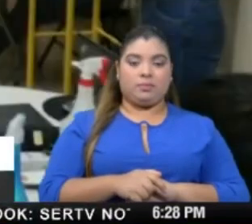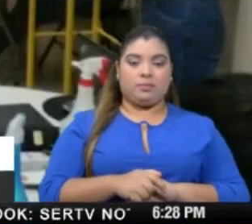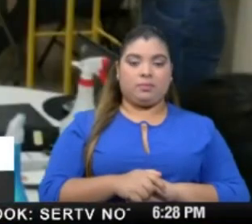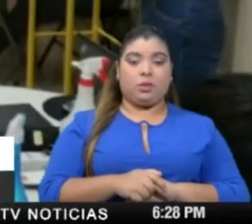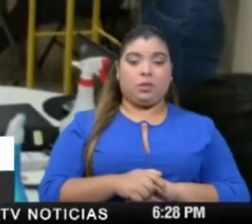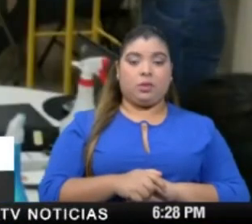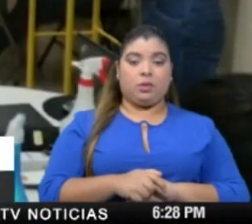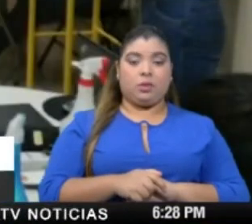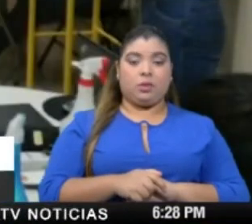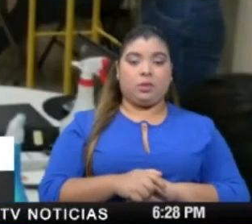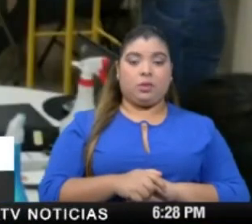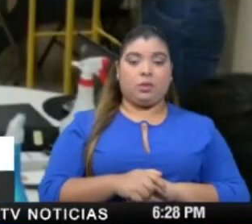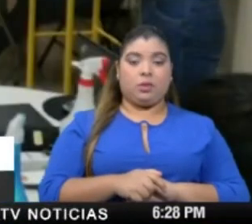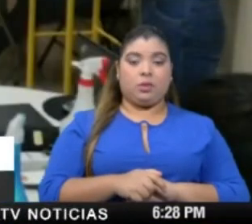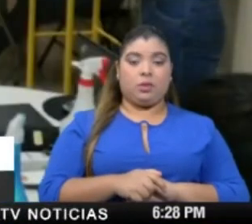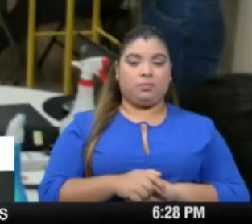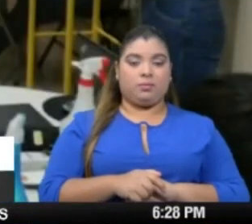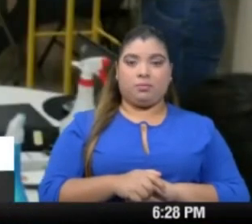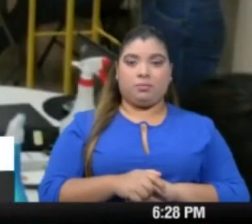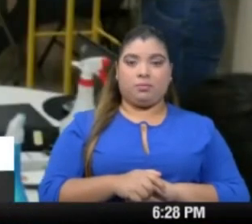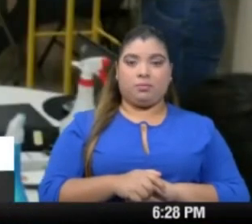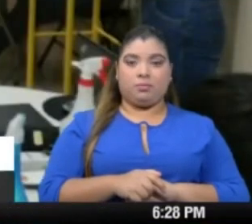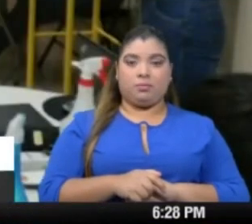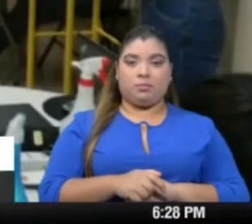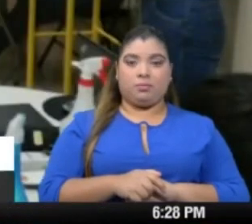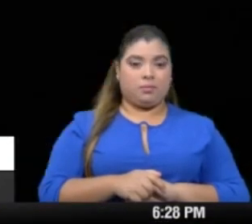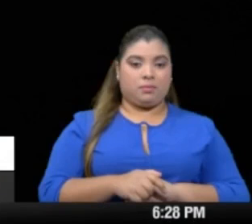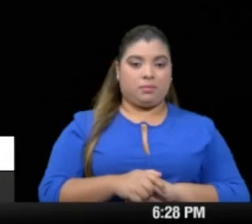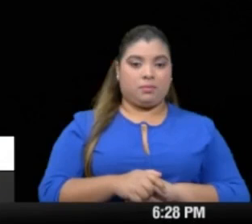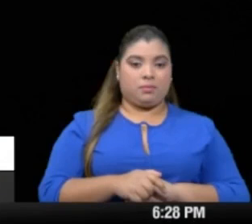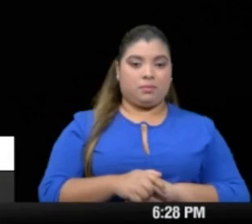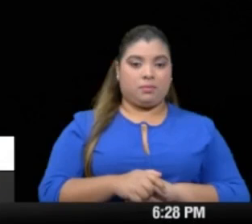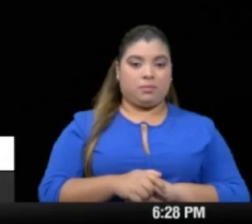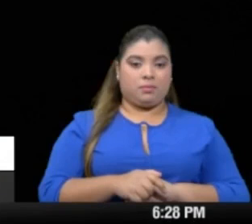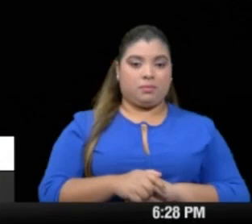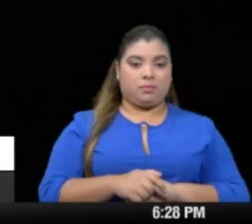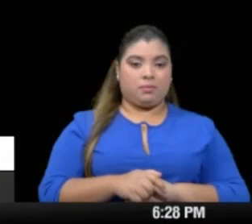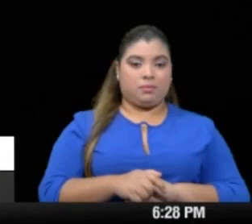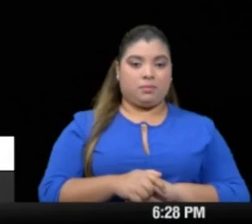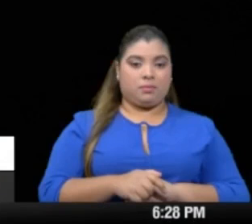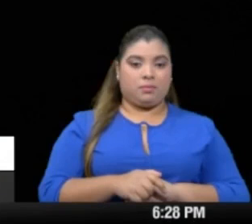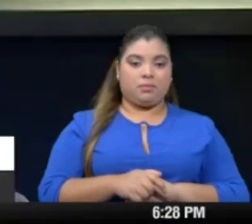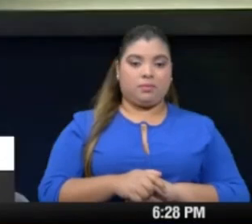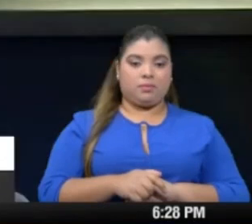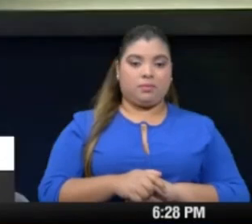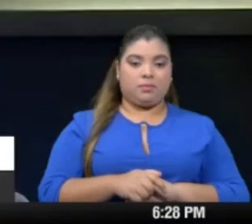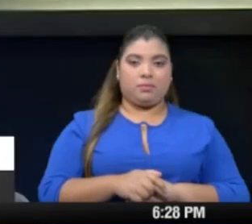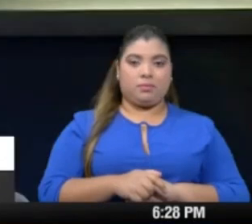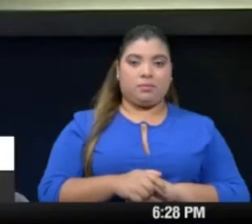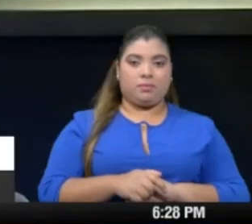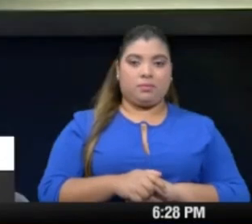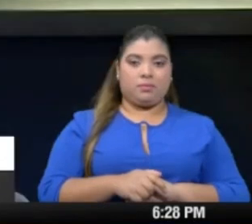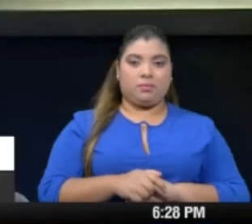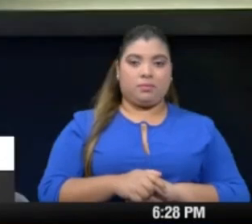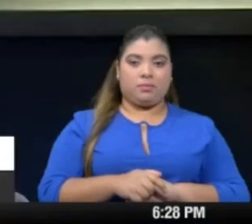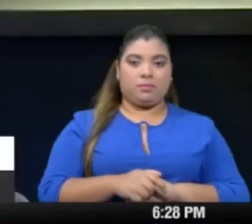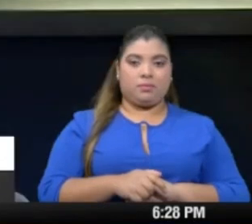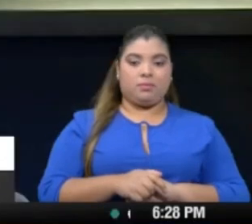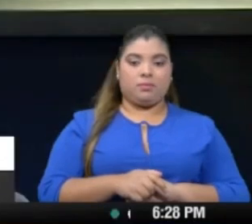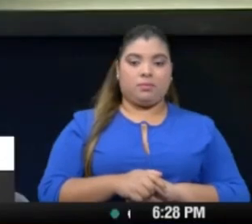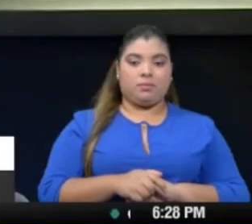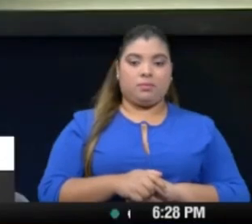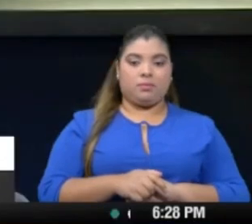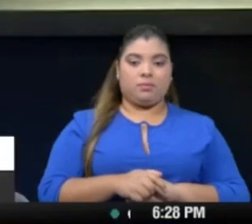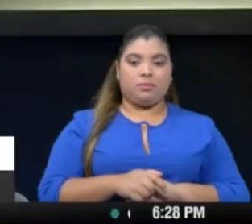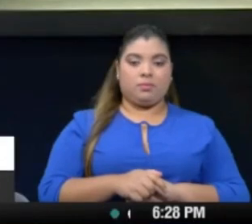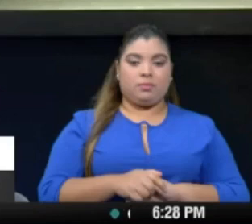comunitaria. Este viernes, el presidente de la República, Laurentino Cortizo Cohen, visitó el de la